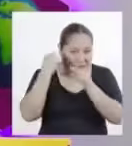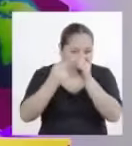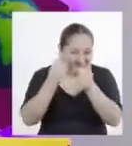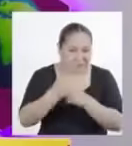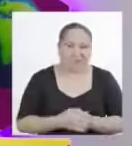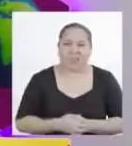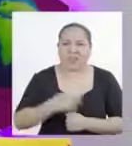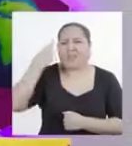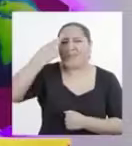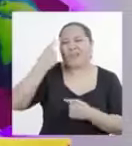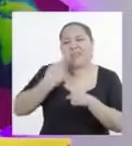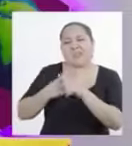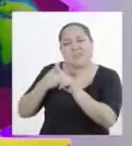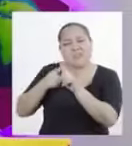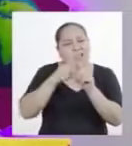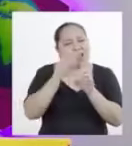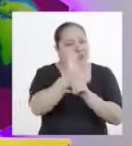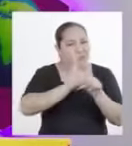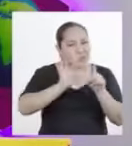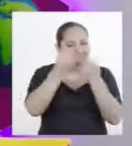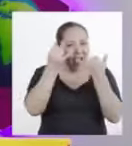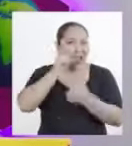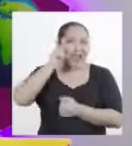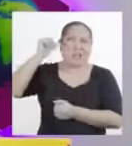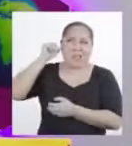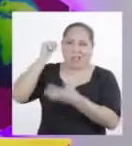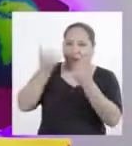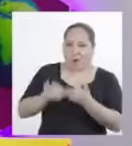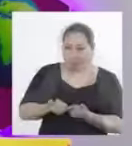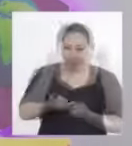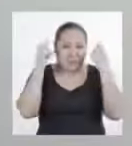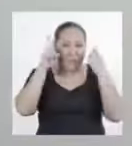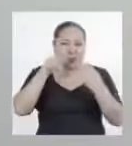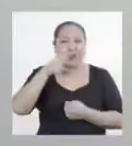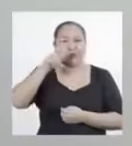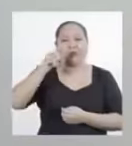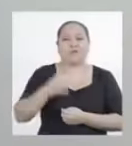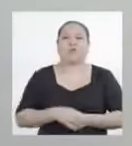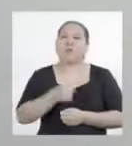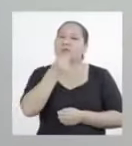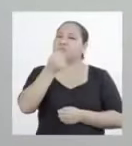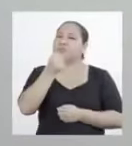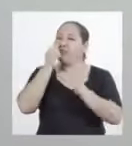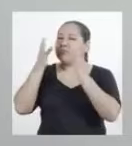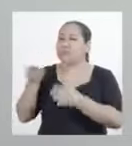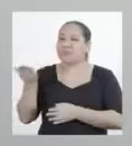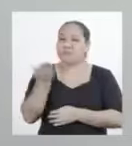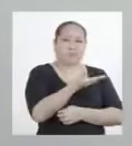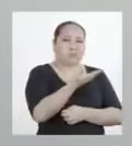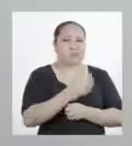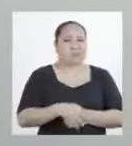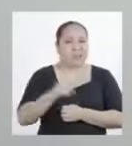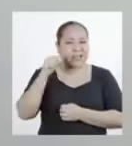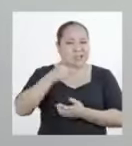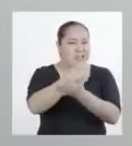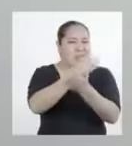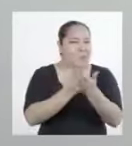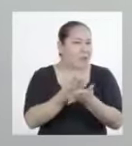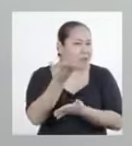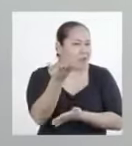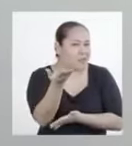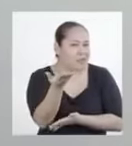seguir reflexionando más sobre nuestra diversidad cultural de ayer, hoy y siempre Aquí tienen la vela reportera de nuestro colega Y